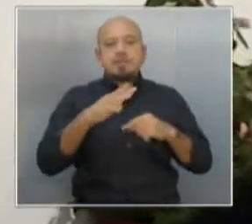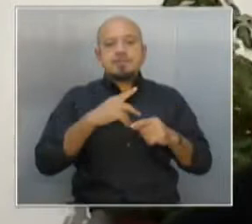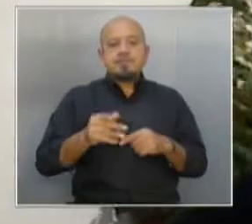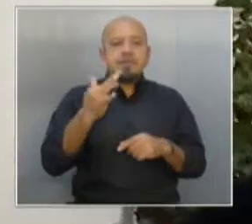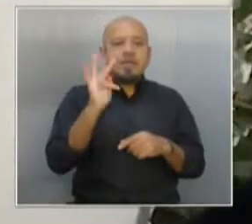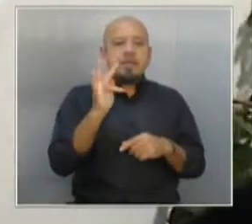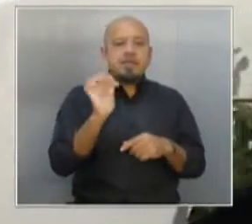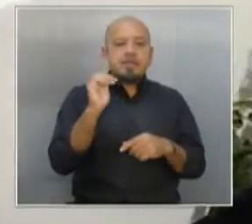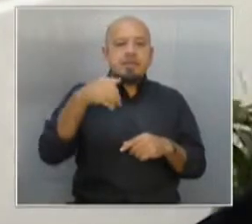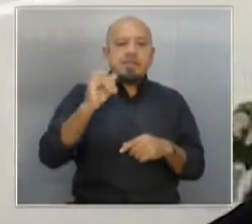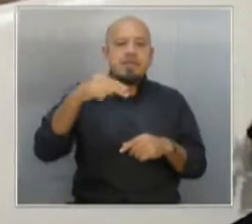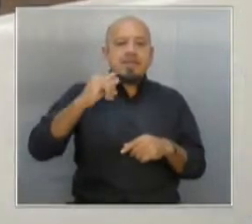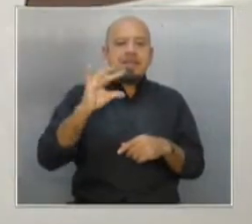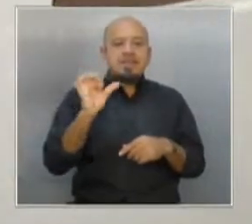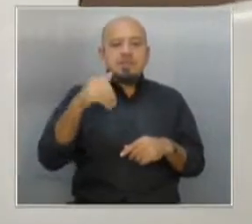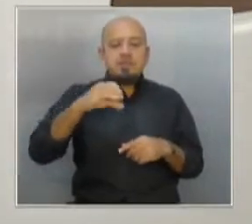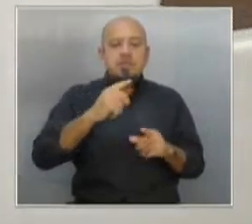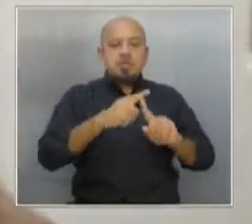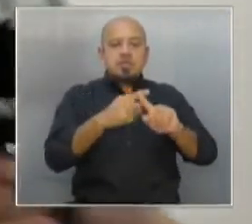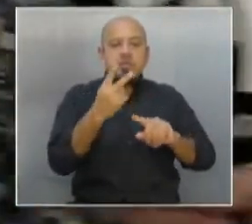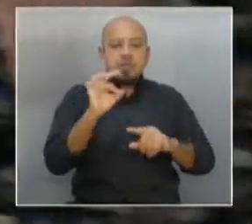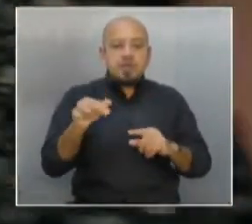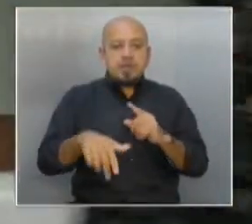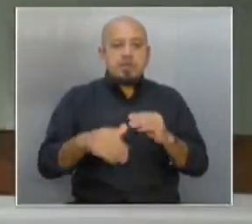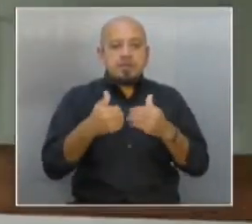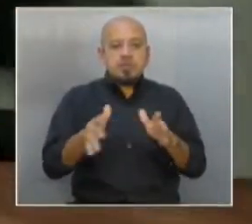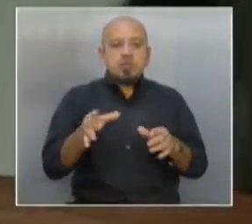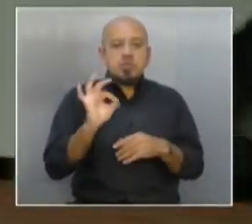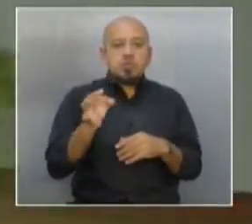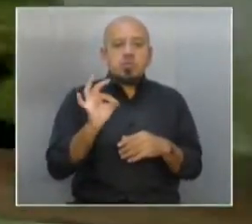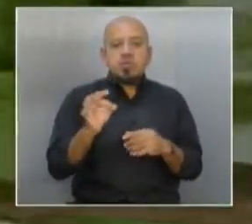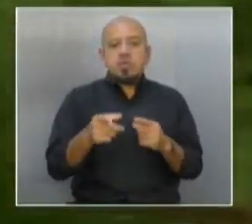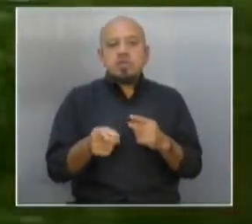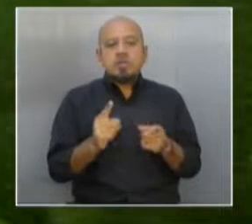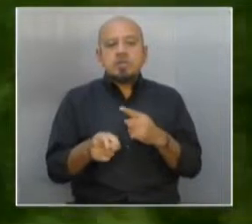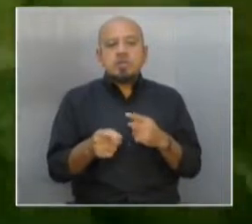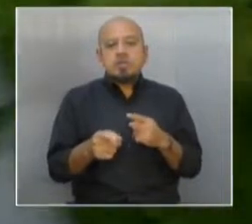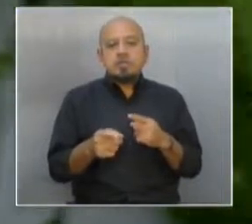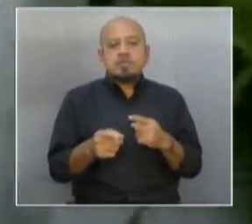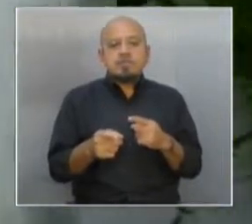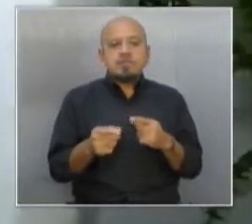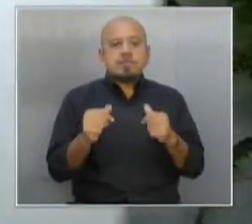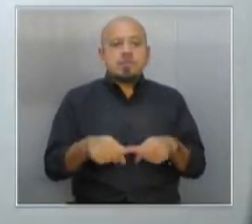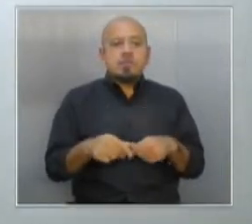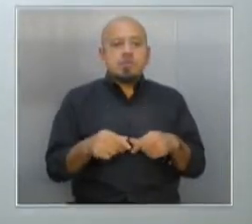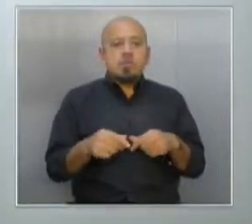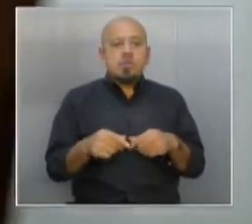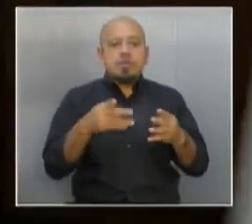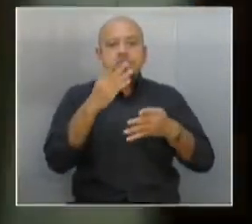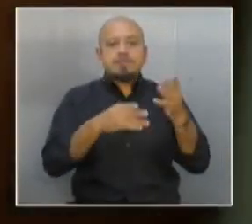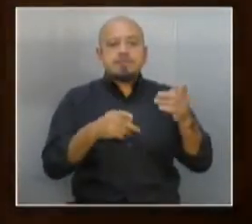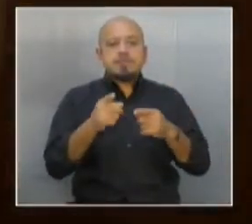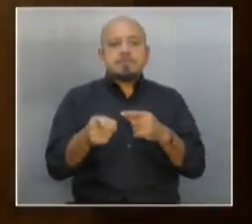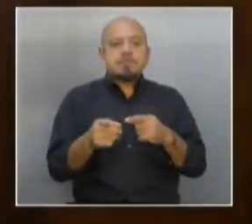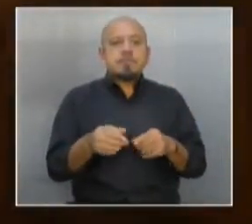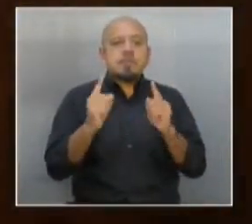el siglo XX, que se había inaugurado en octubre para Días de Patrimonio, y Asimetrías Coloniales,